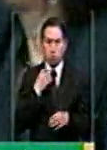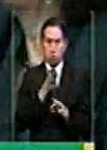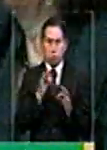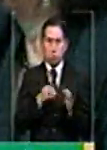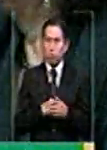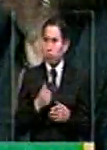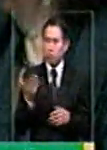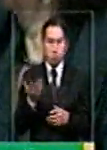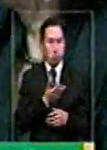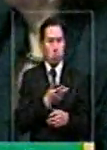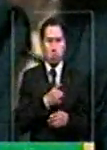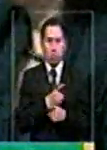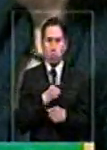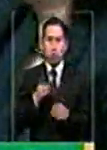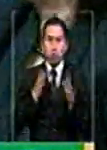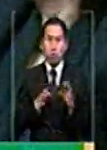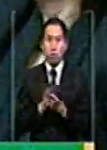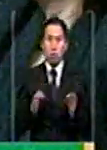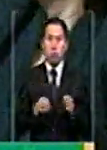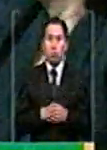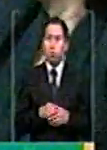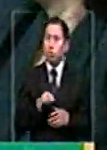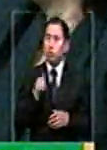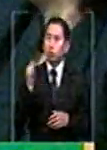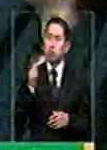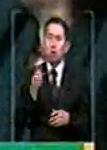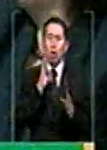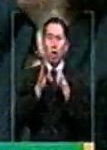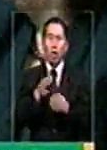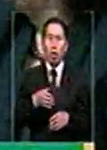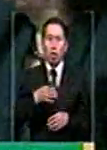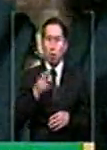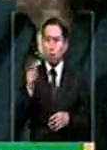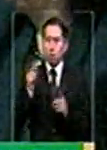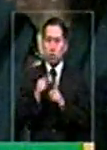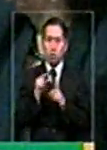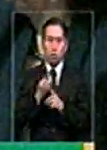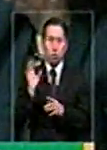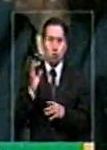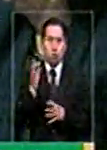estas diputadas, ellos mismos.